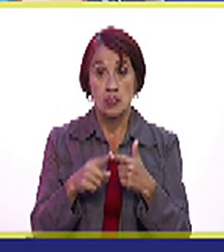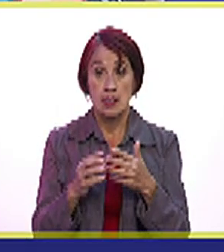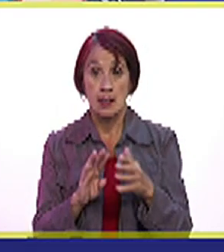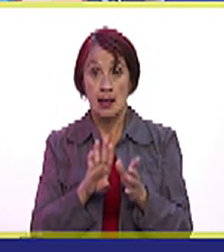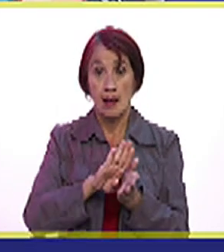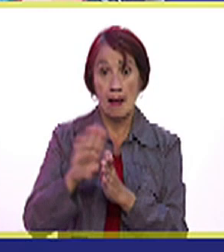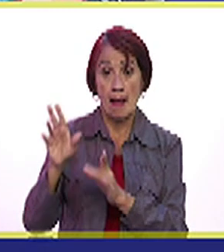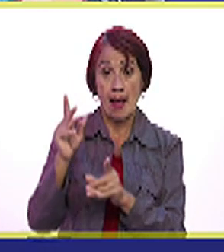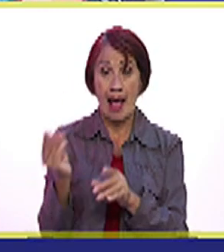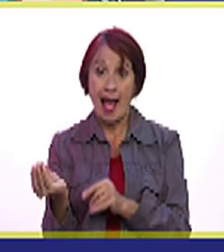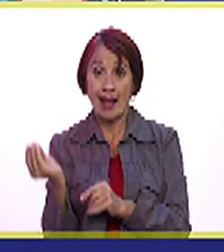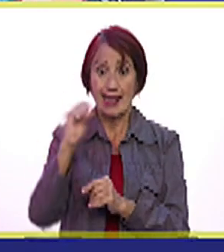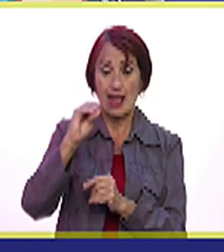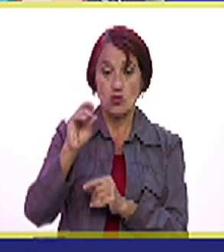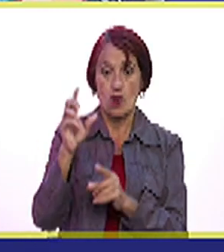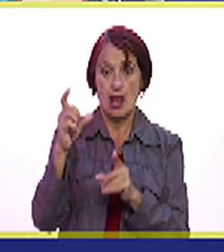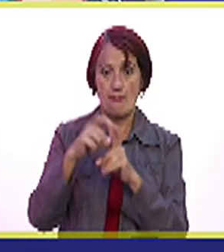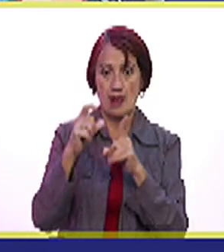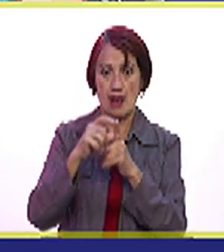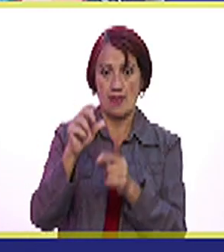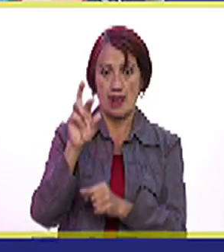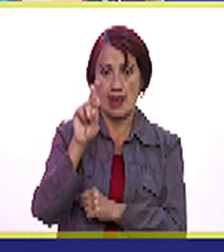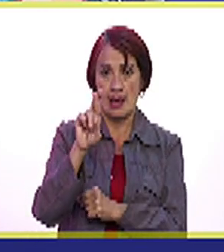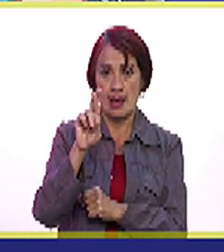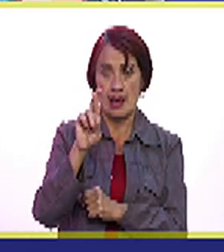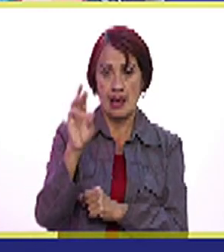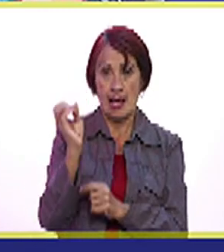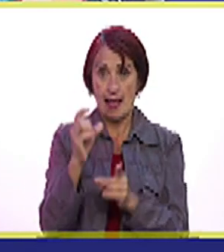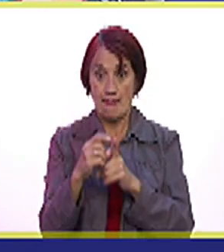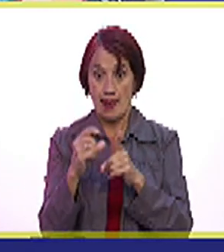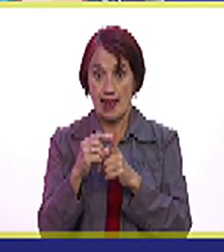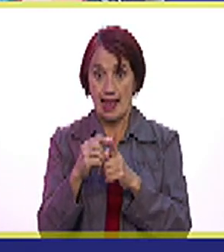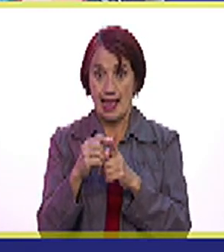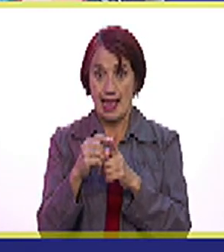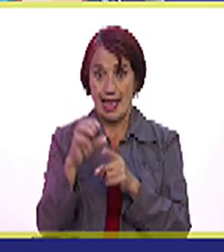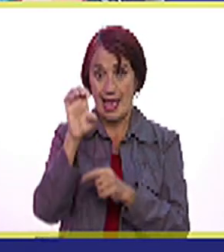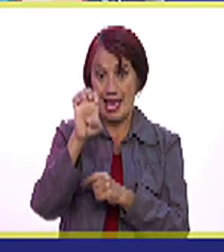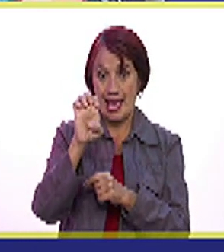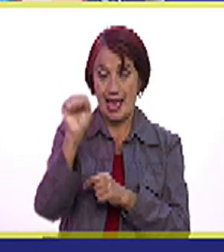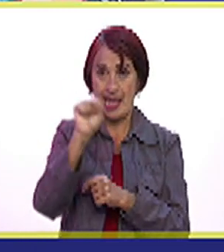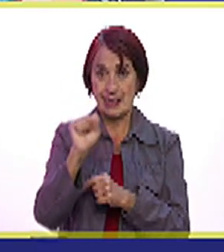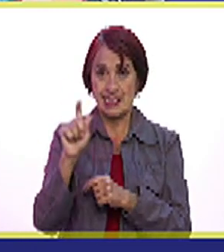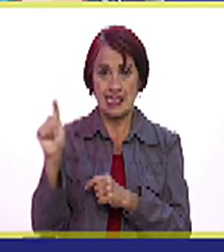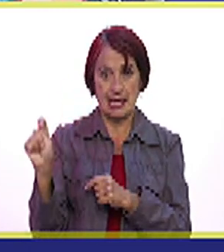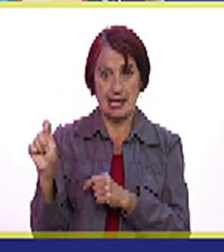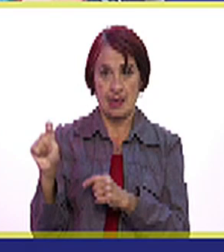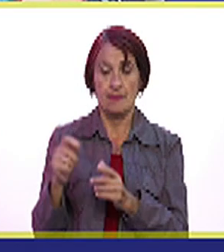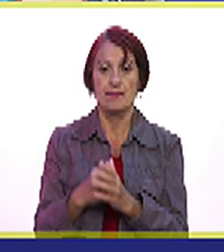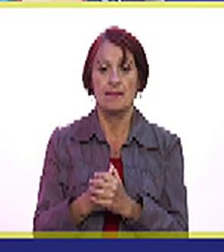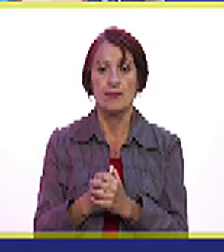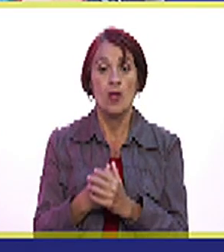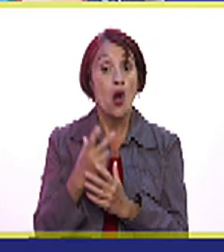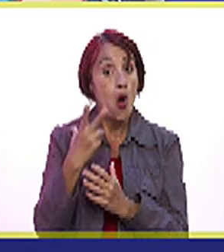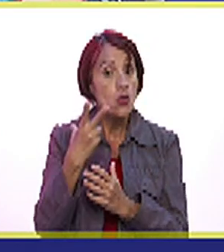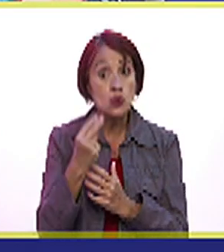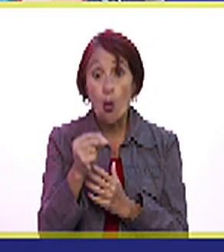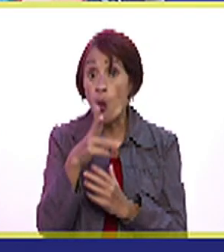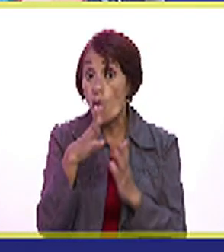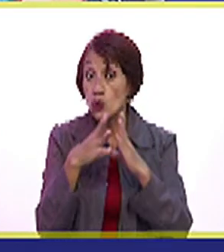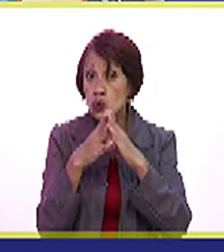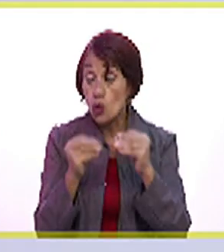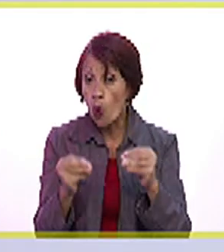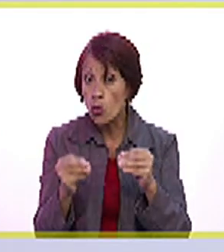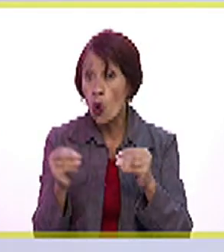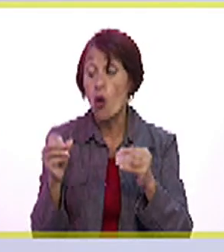es nicest, termina en EST. Son dos reglas básicas que vamos a manejar. No todos los superlativos y